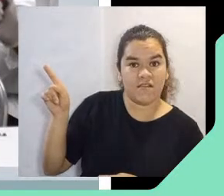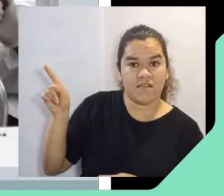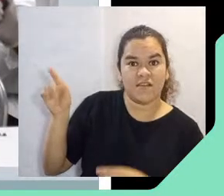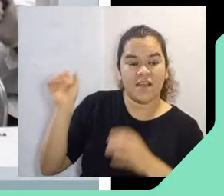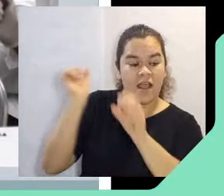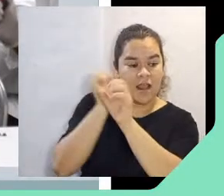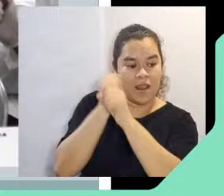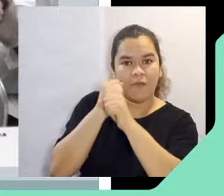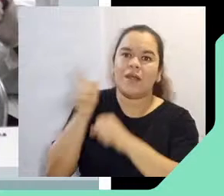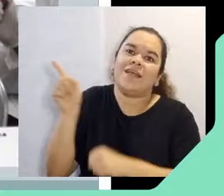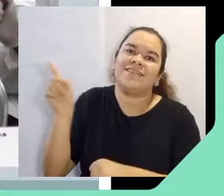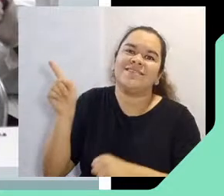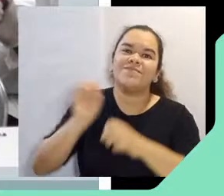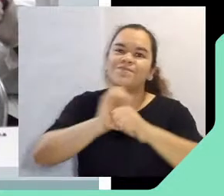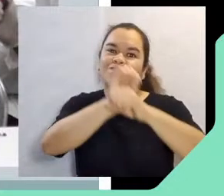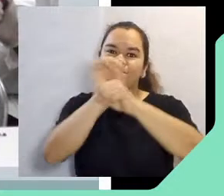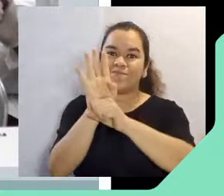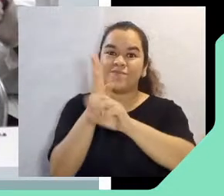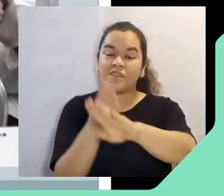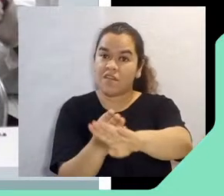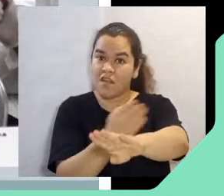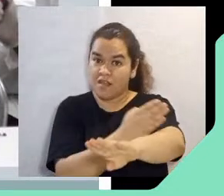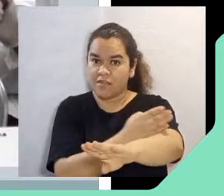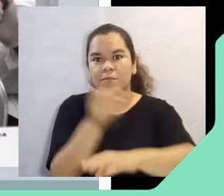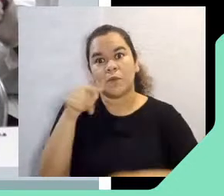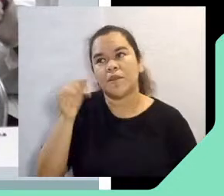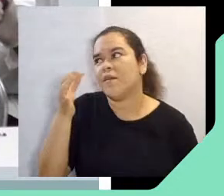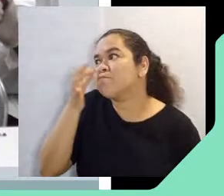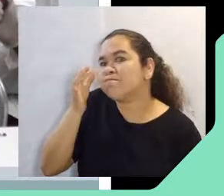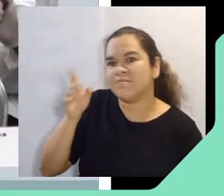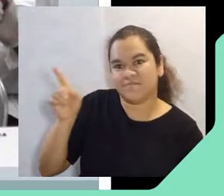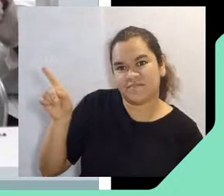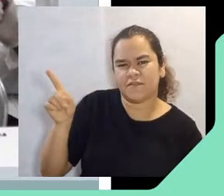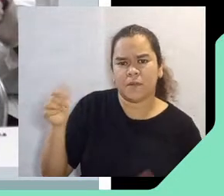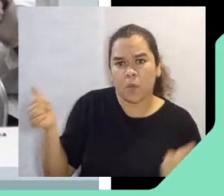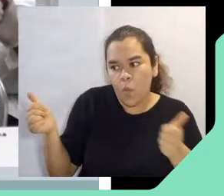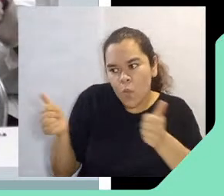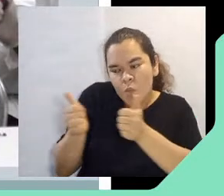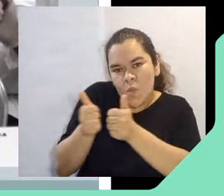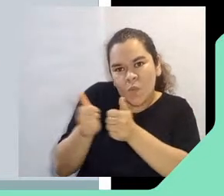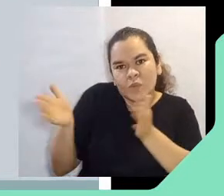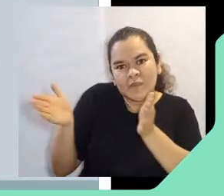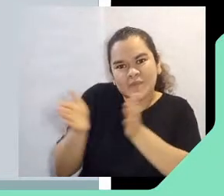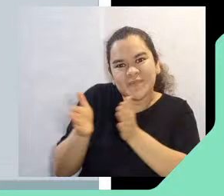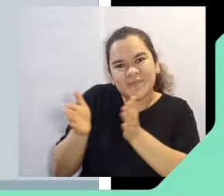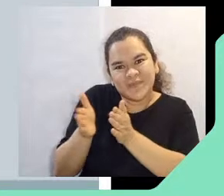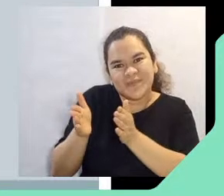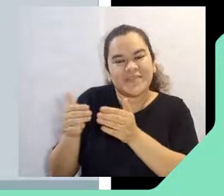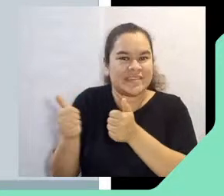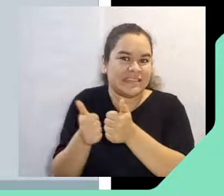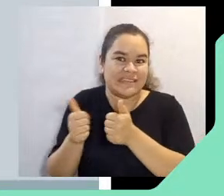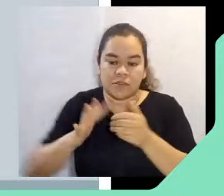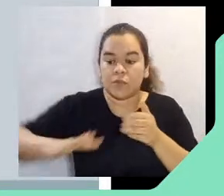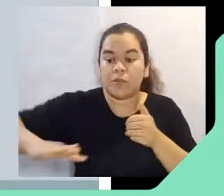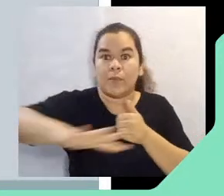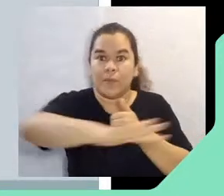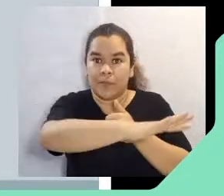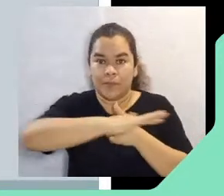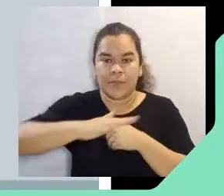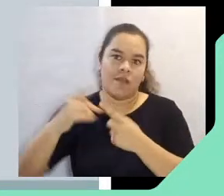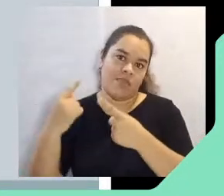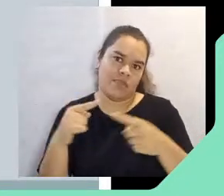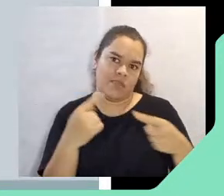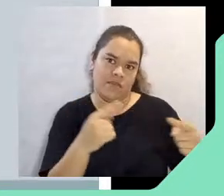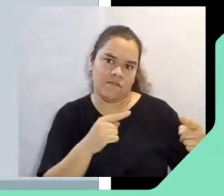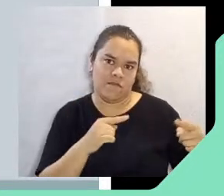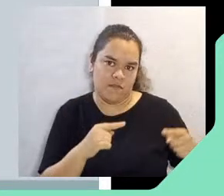foto prepandemia, donde ustedes ven que estamos todos un poquito más juntos y con otra disponibilidad de espacios,